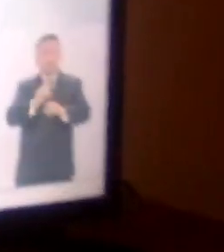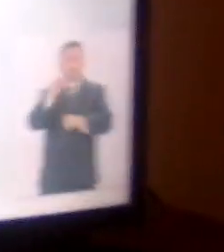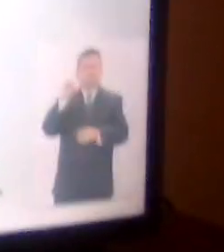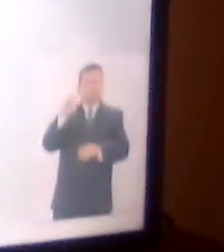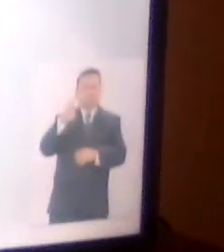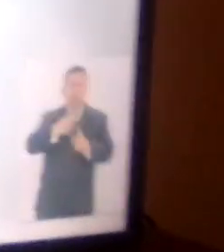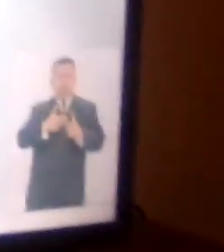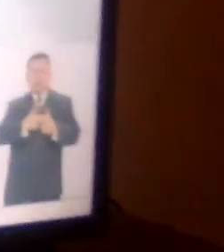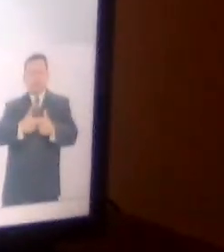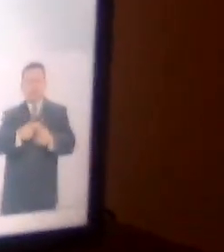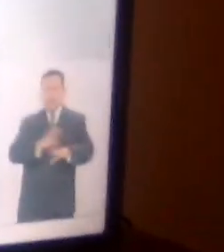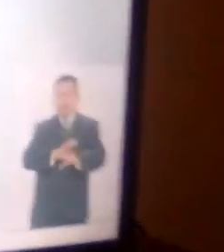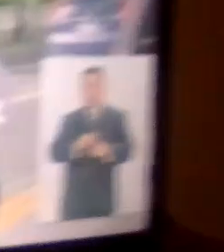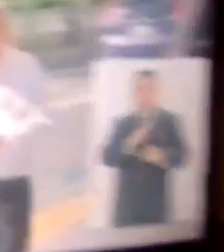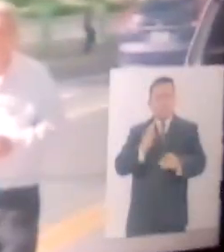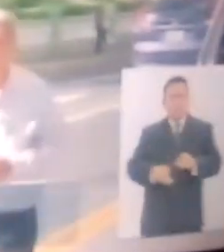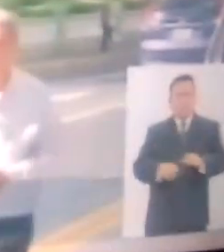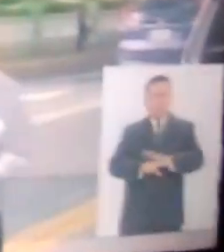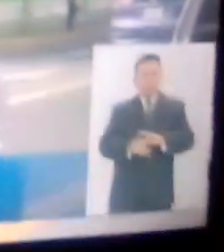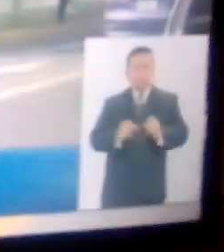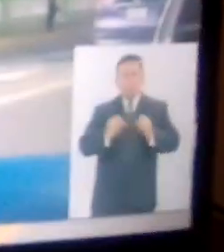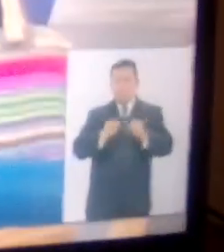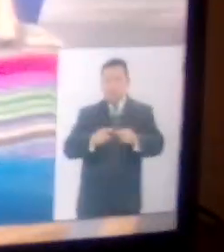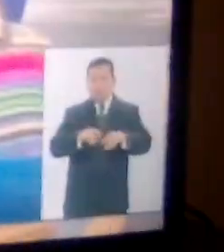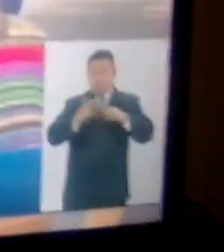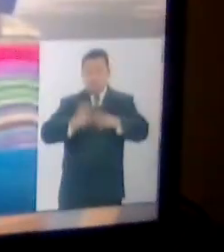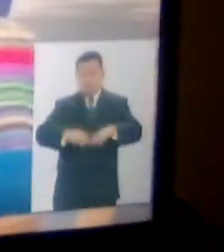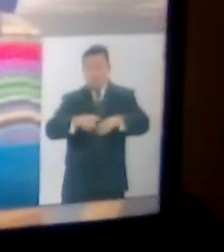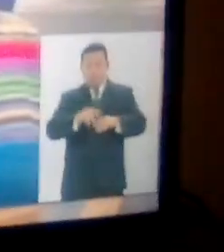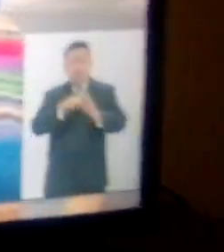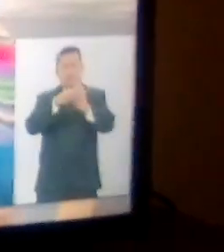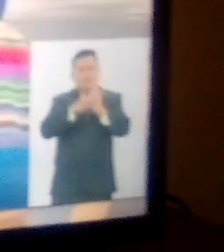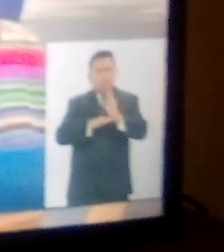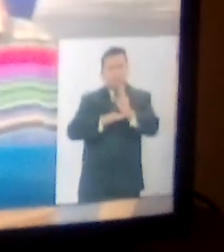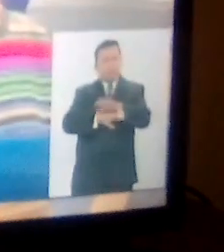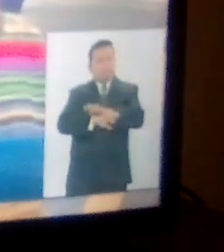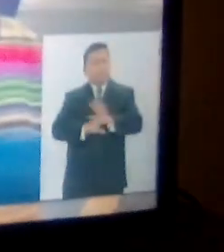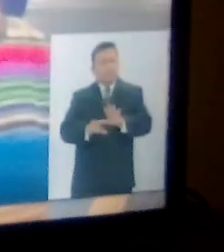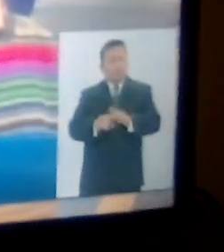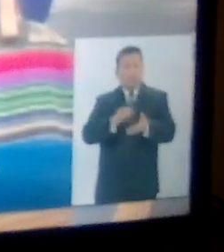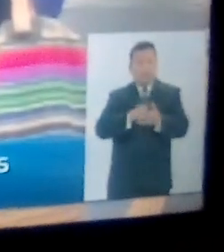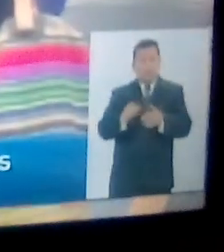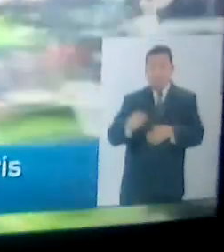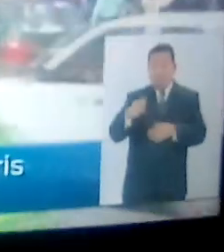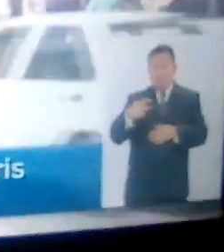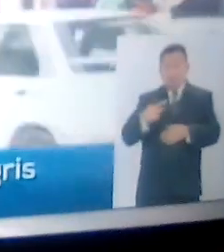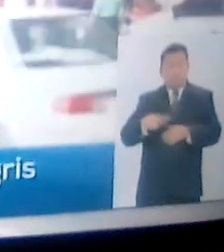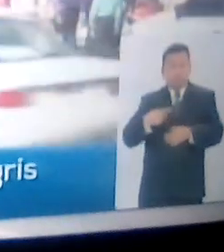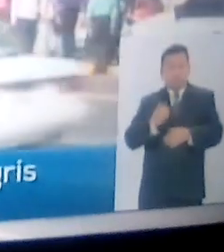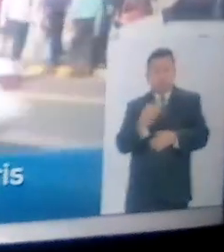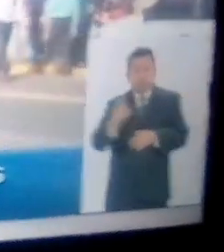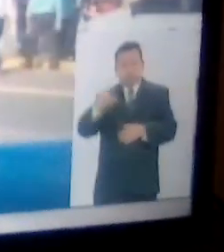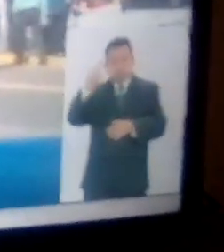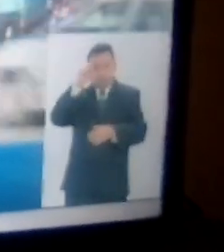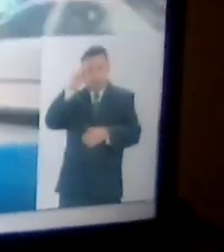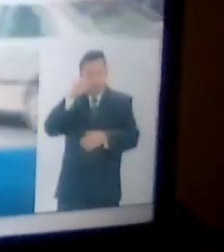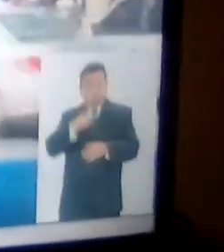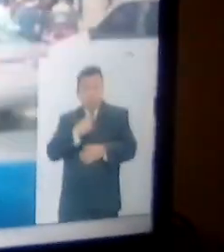embargo, aunque se anuncia que las lluvias van a disminuir este fin de semana, hay que estar prevenidos ya que los expertos dicen que 15